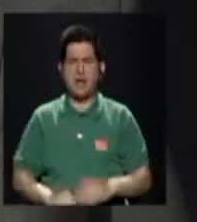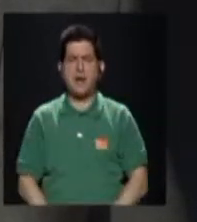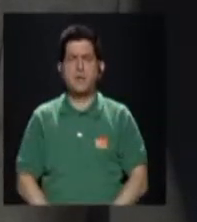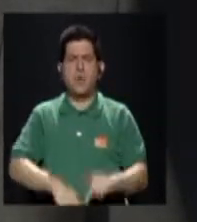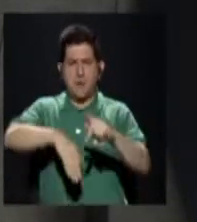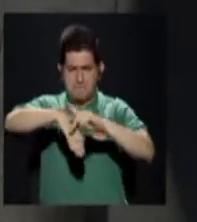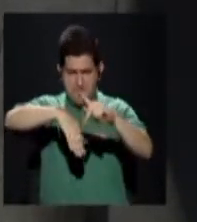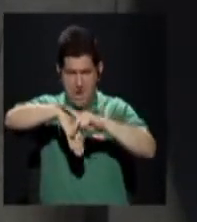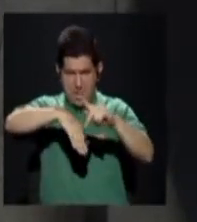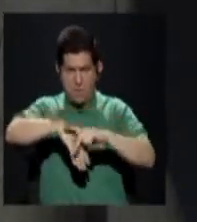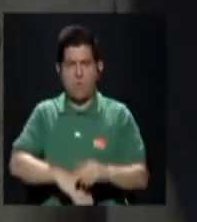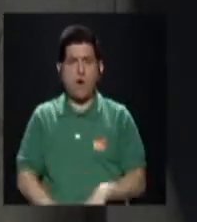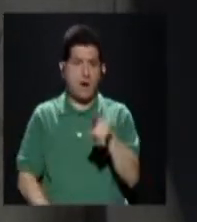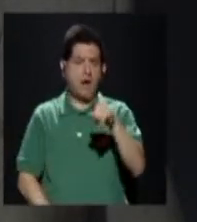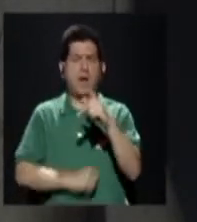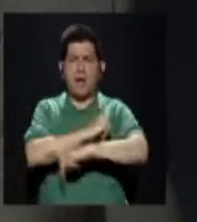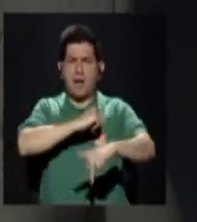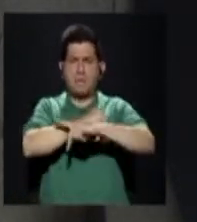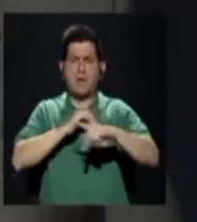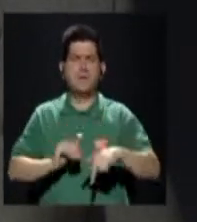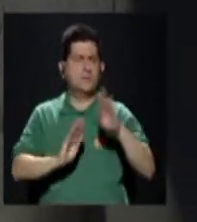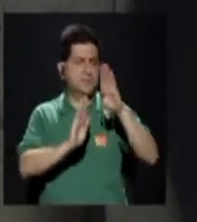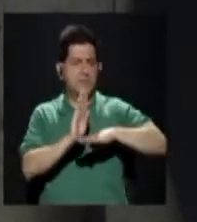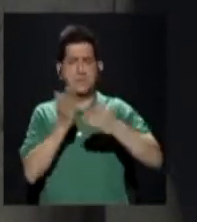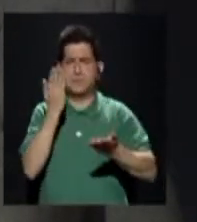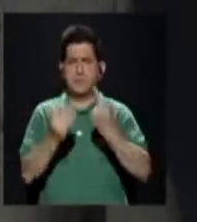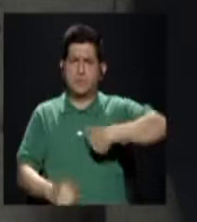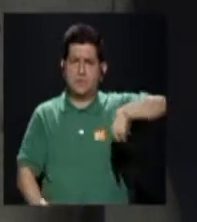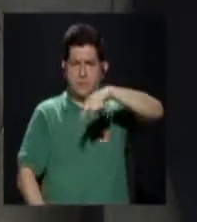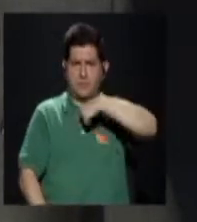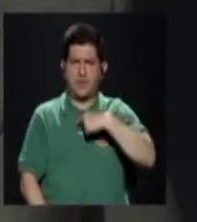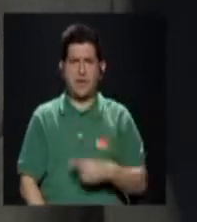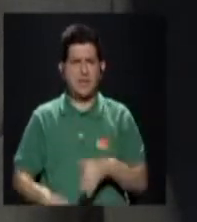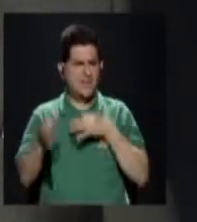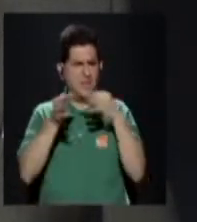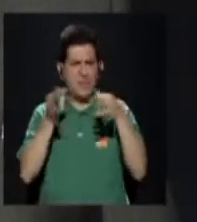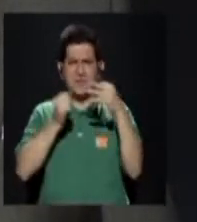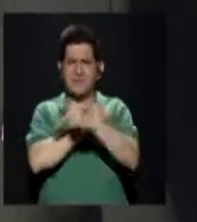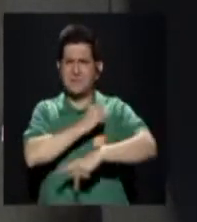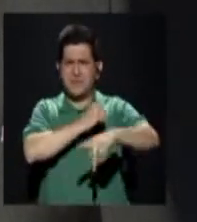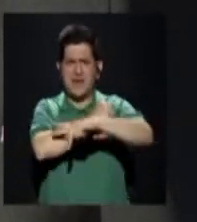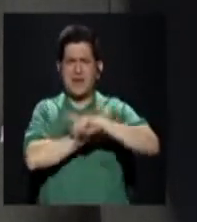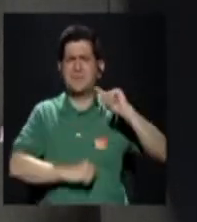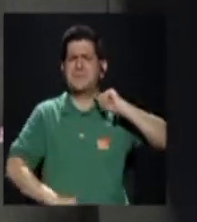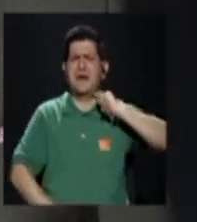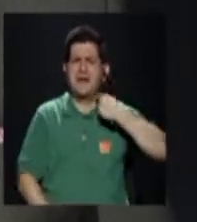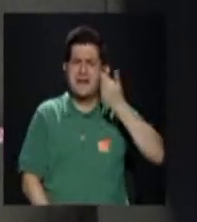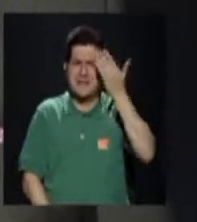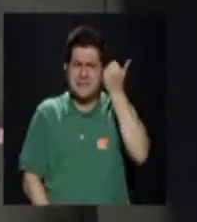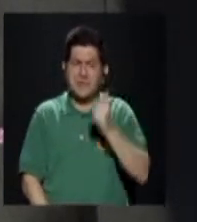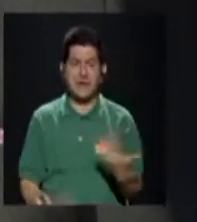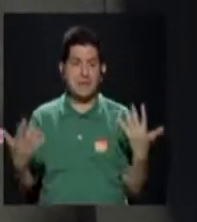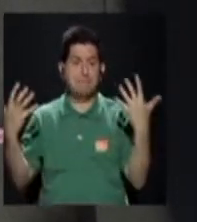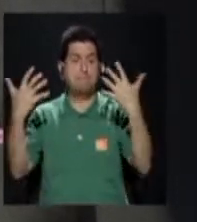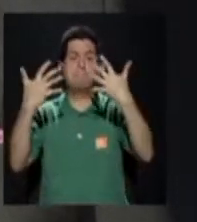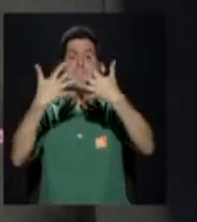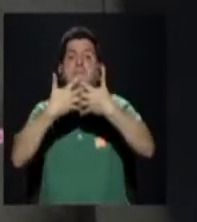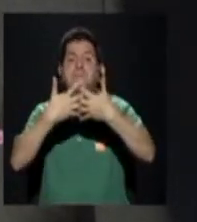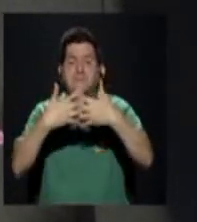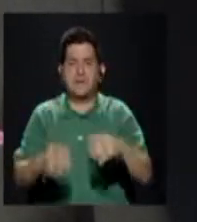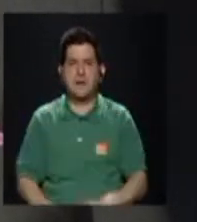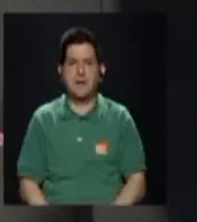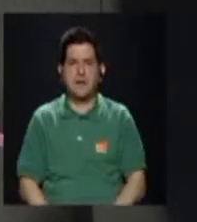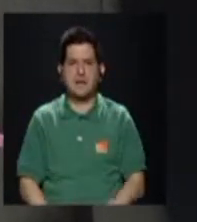da cuenta que son países mucho más baratos que el nuestro. Explicar por qué tenemos un país caro es mezclar en alguna parte